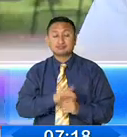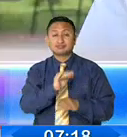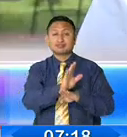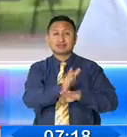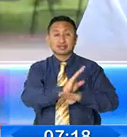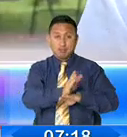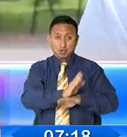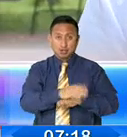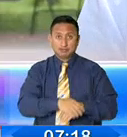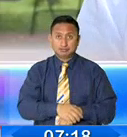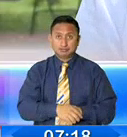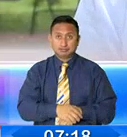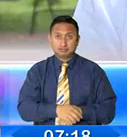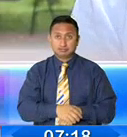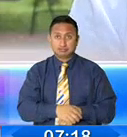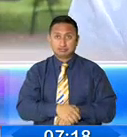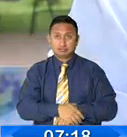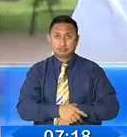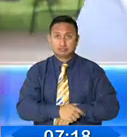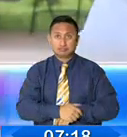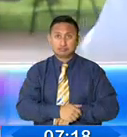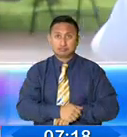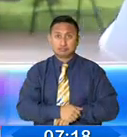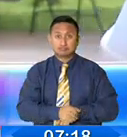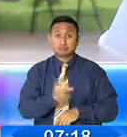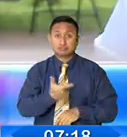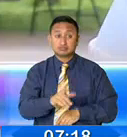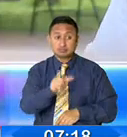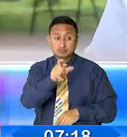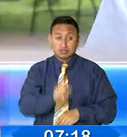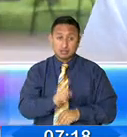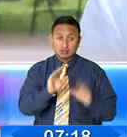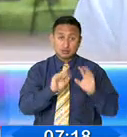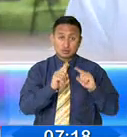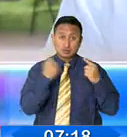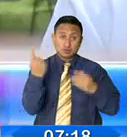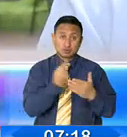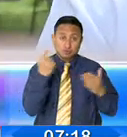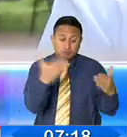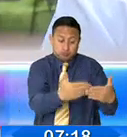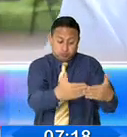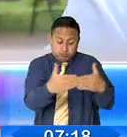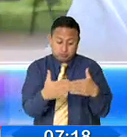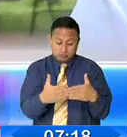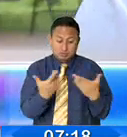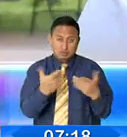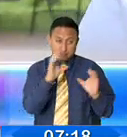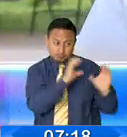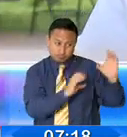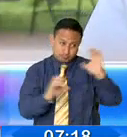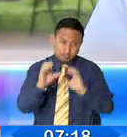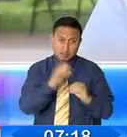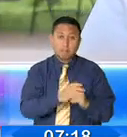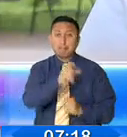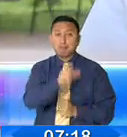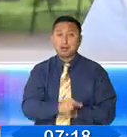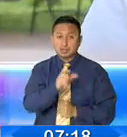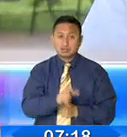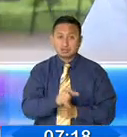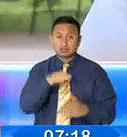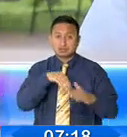están activos el cerco epidemiológico, está en búsqueda activa de casos, el paciente está